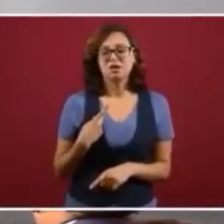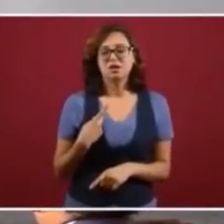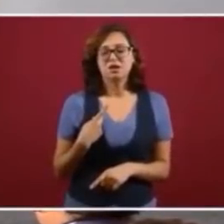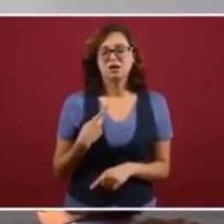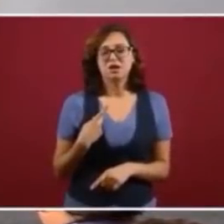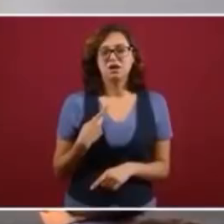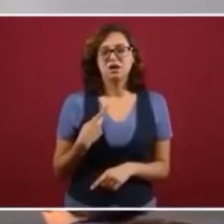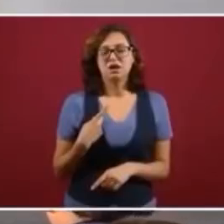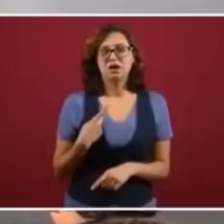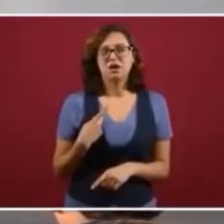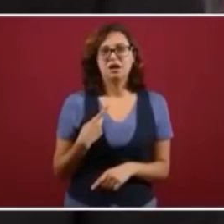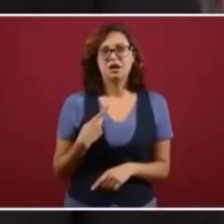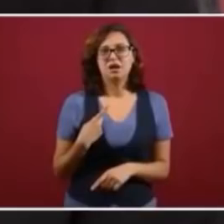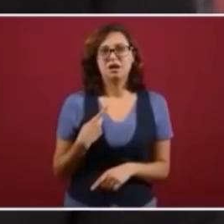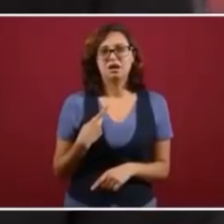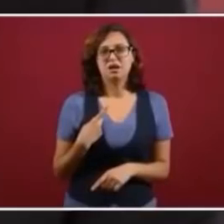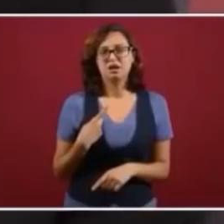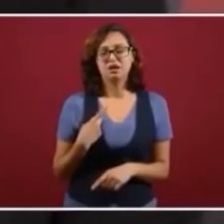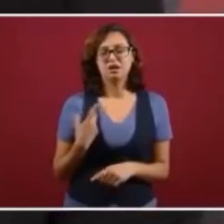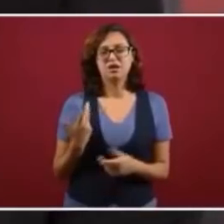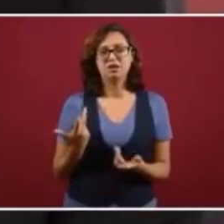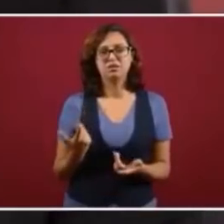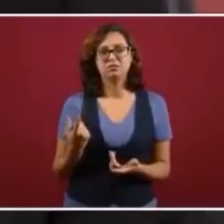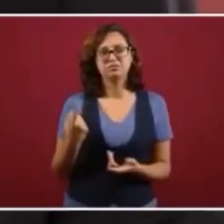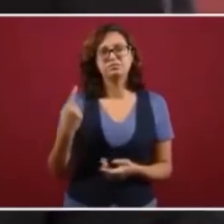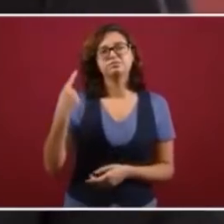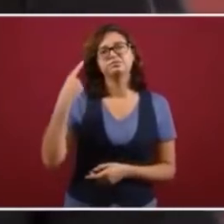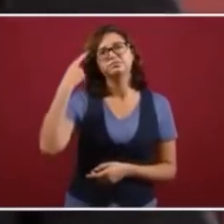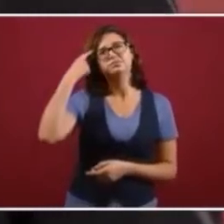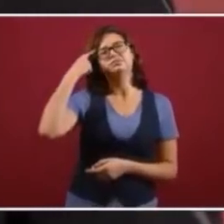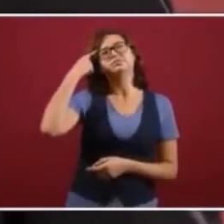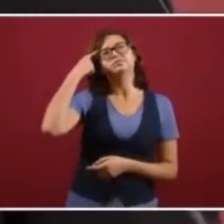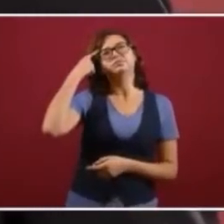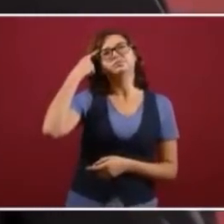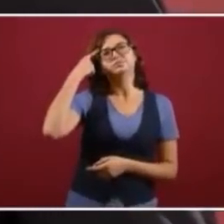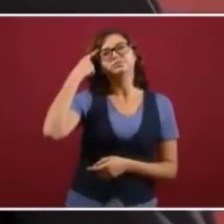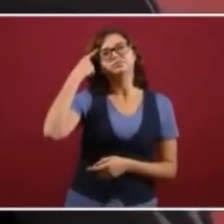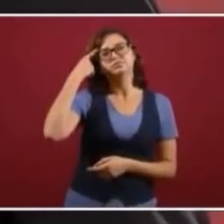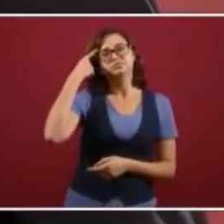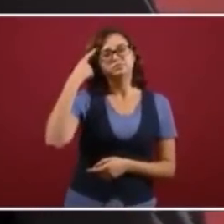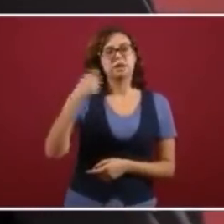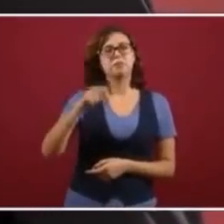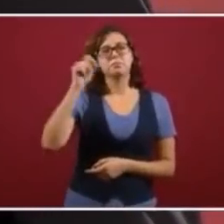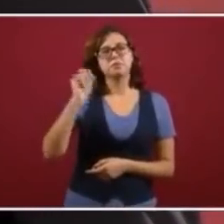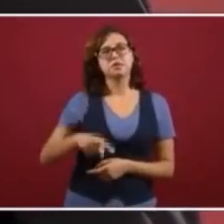en lo que nos hicieron.